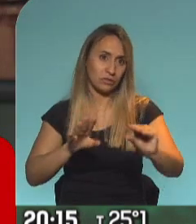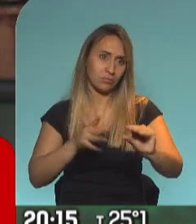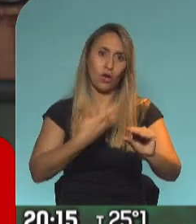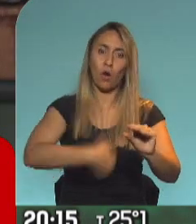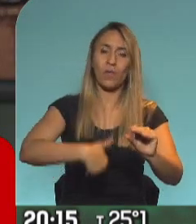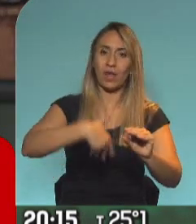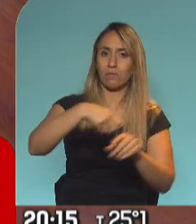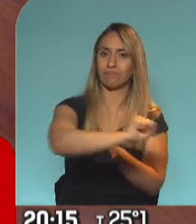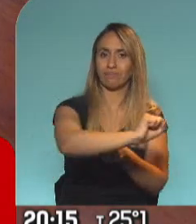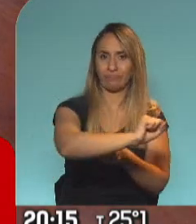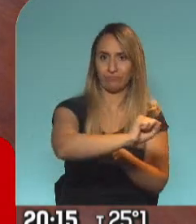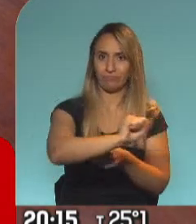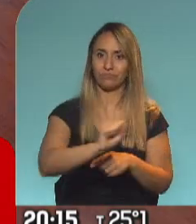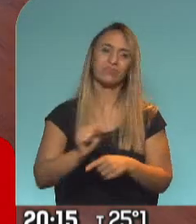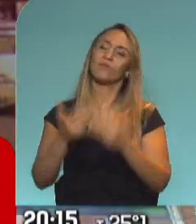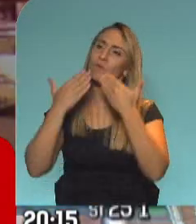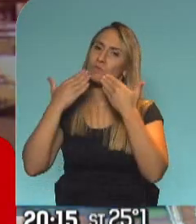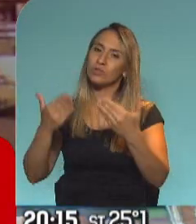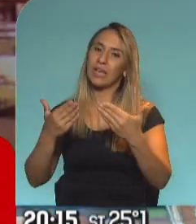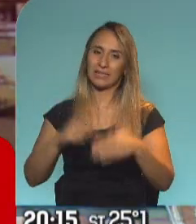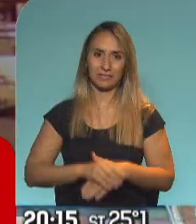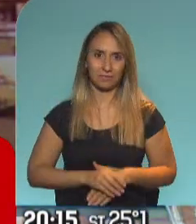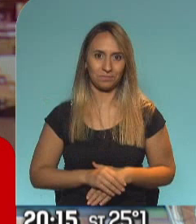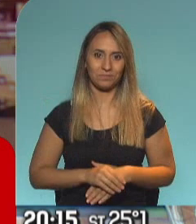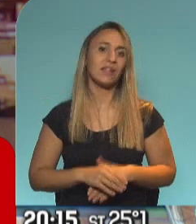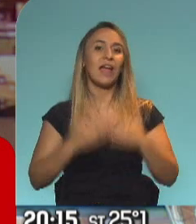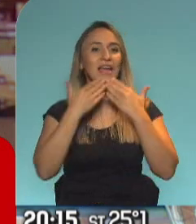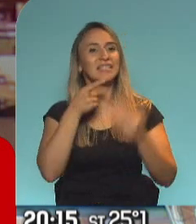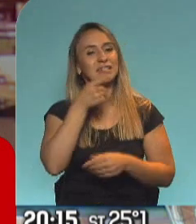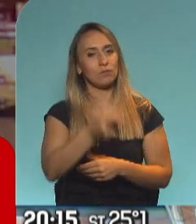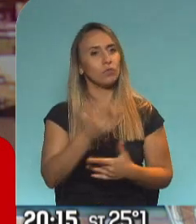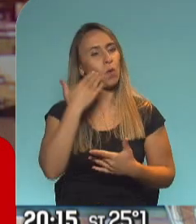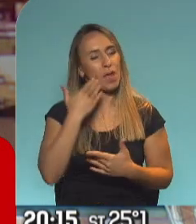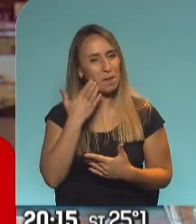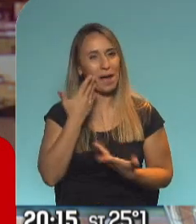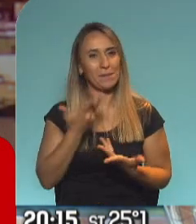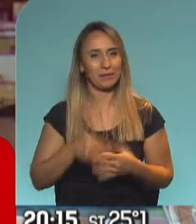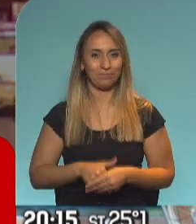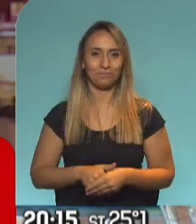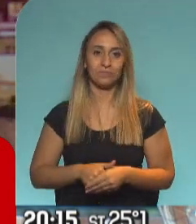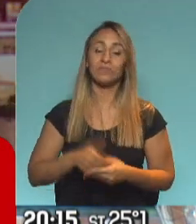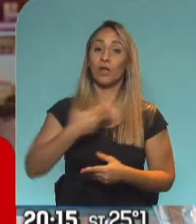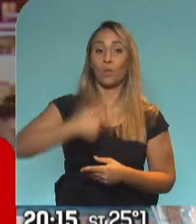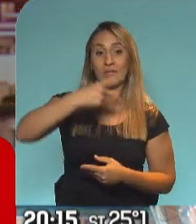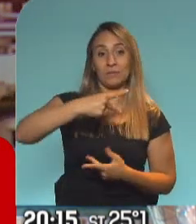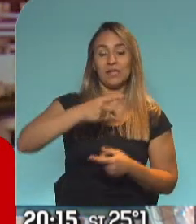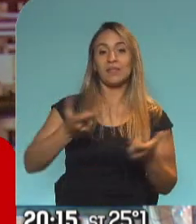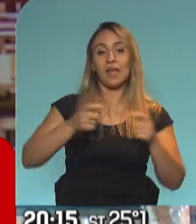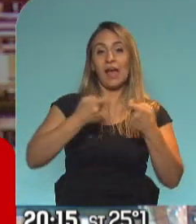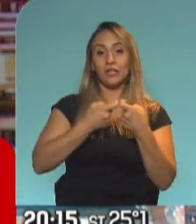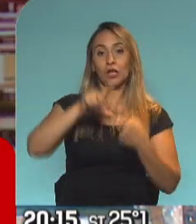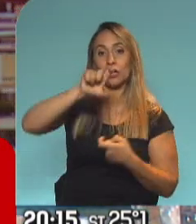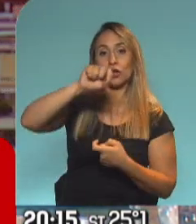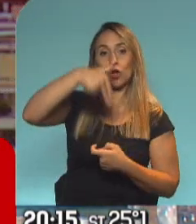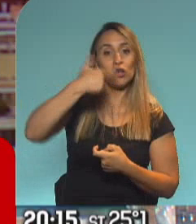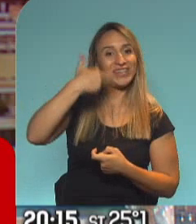gobierno. Elvio, gracias, ha sido muy gentil. Gracias a vos, muy amable. Por favor, el vicepresidente Coninagro, con las